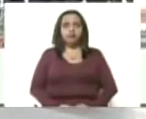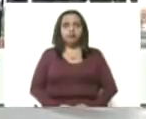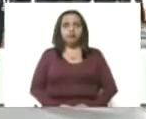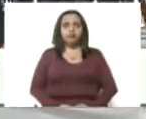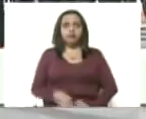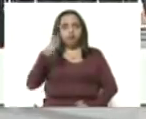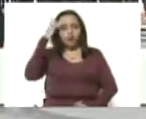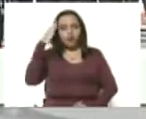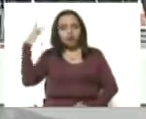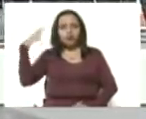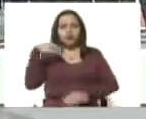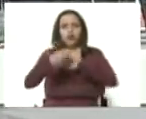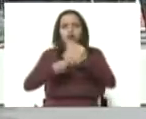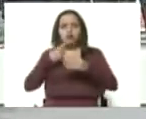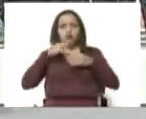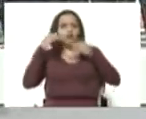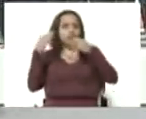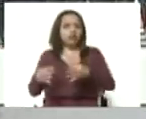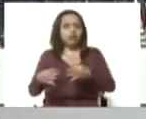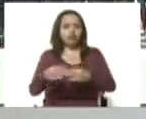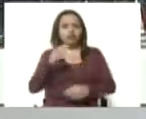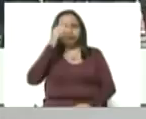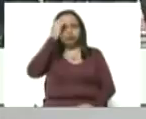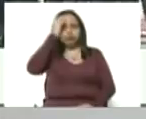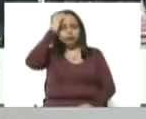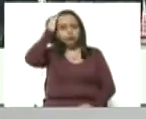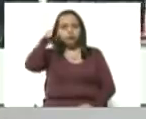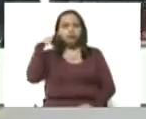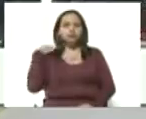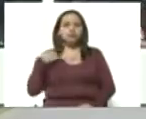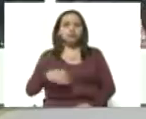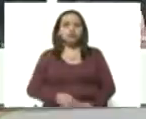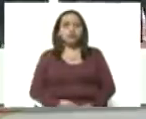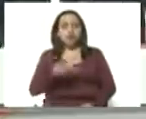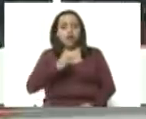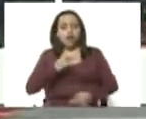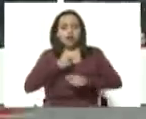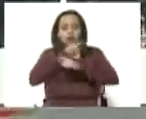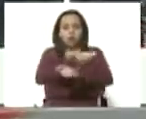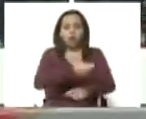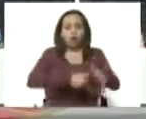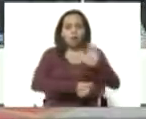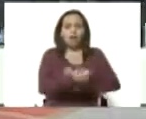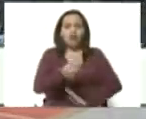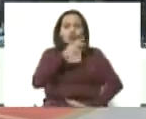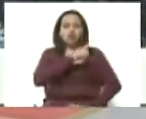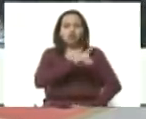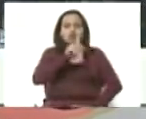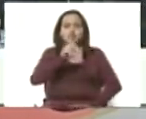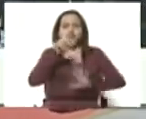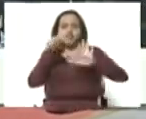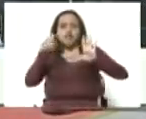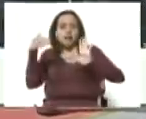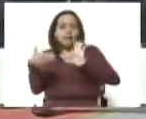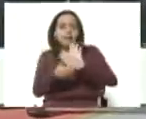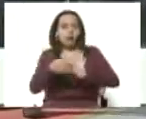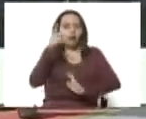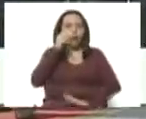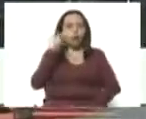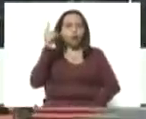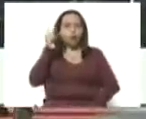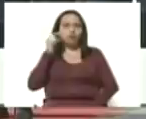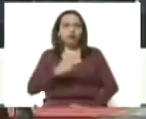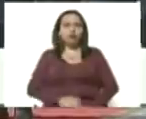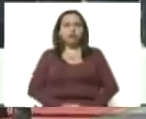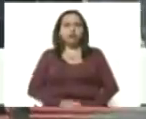Sueño hecho realidad, donde han egresado más de 216 mil hombres y mujeres de la